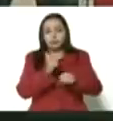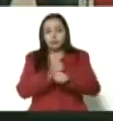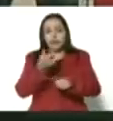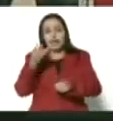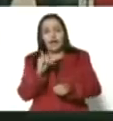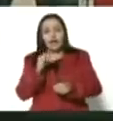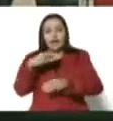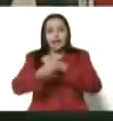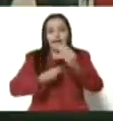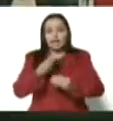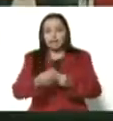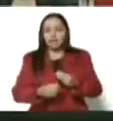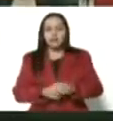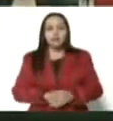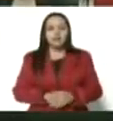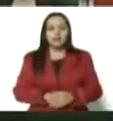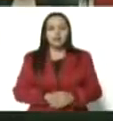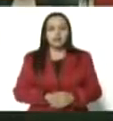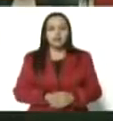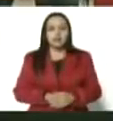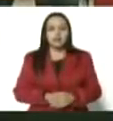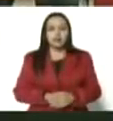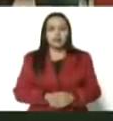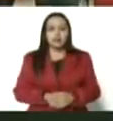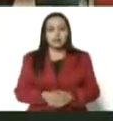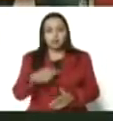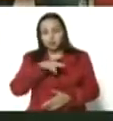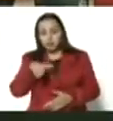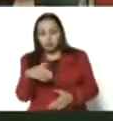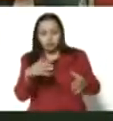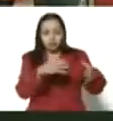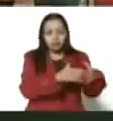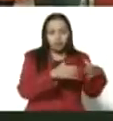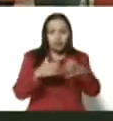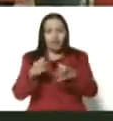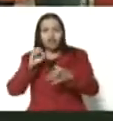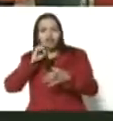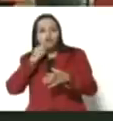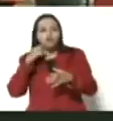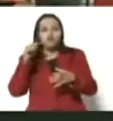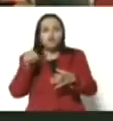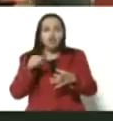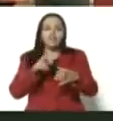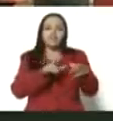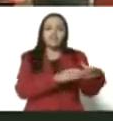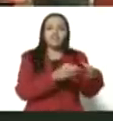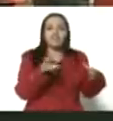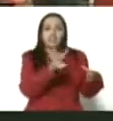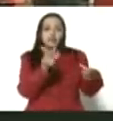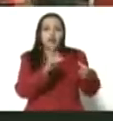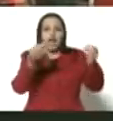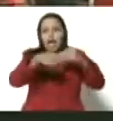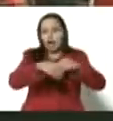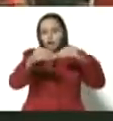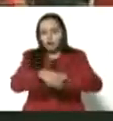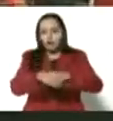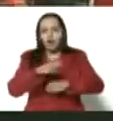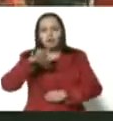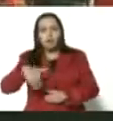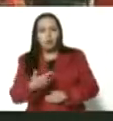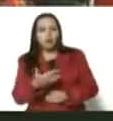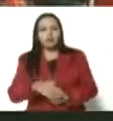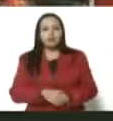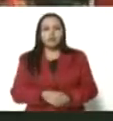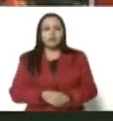lugar entre nuestras partes, entre parte rusa y parte venezolana, para llevar